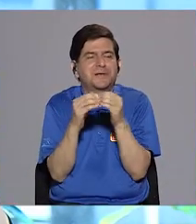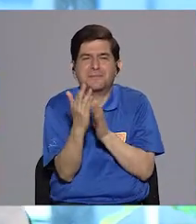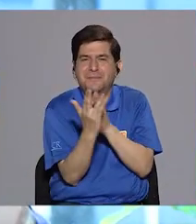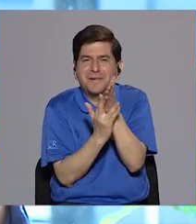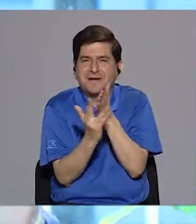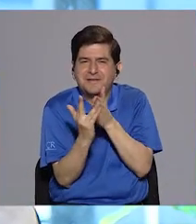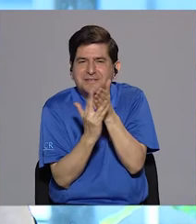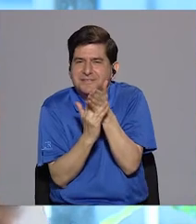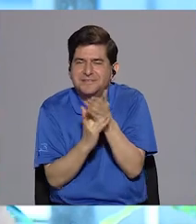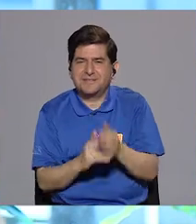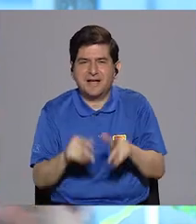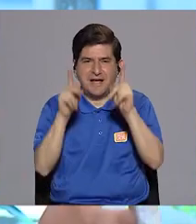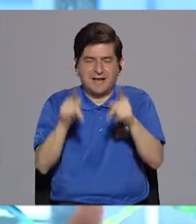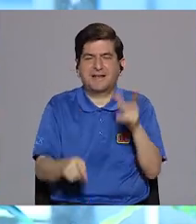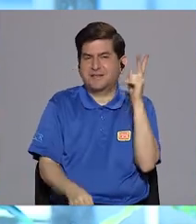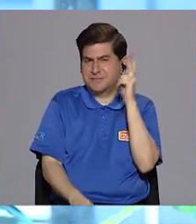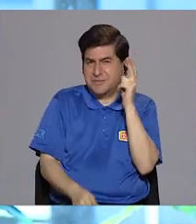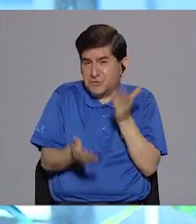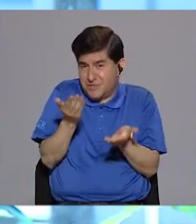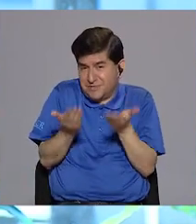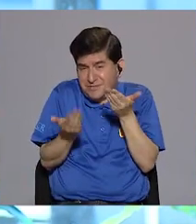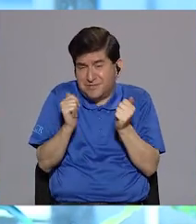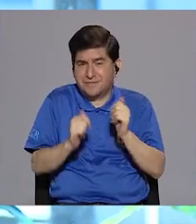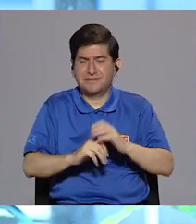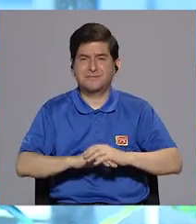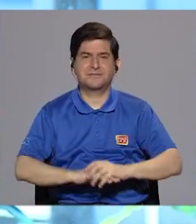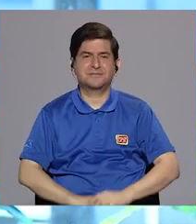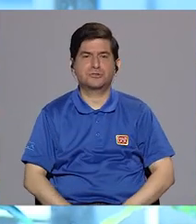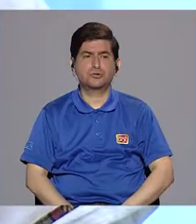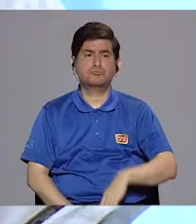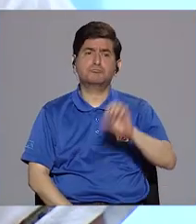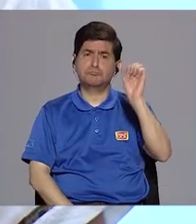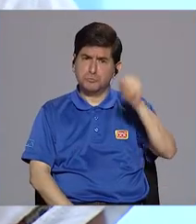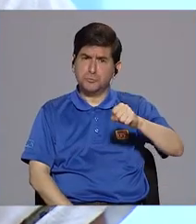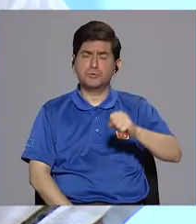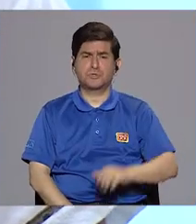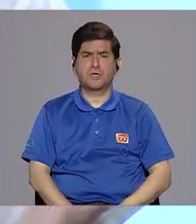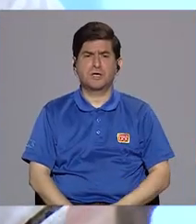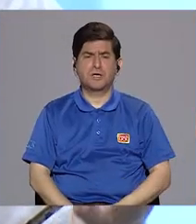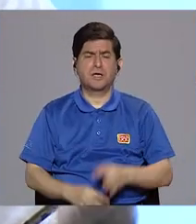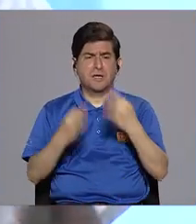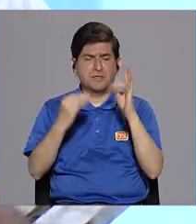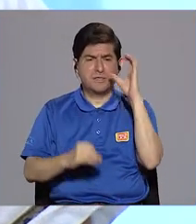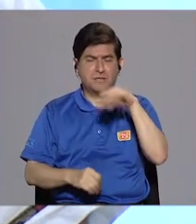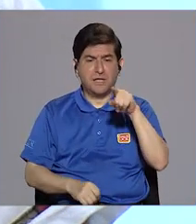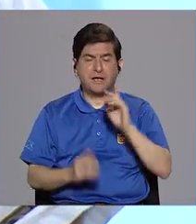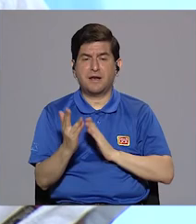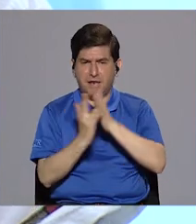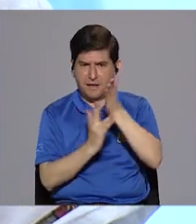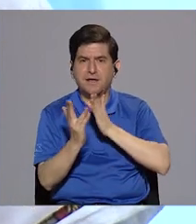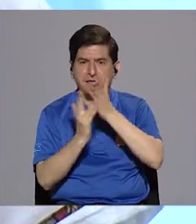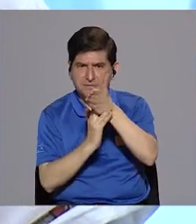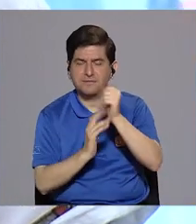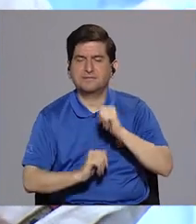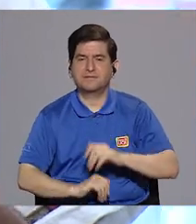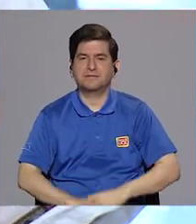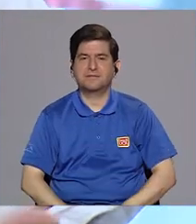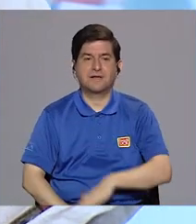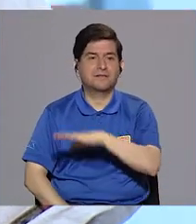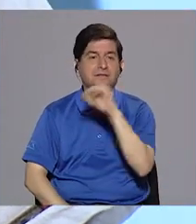más accesible a quienes le escuchan. Sí, tenemos que buscar medios para hacerles accesibles